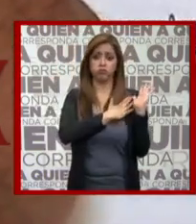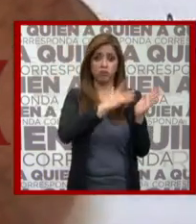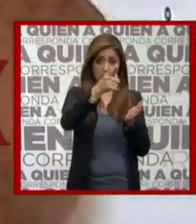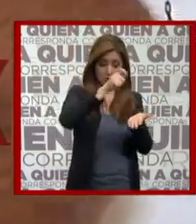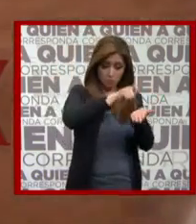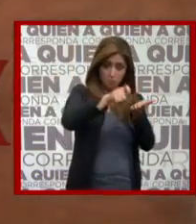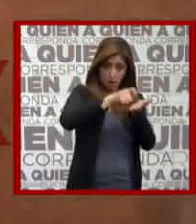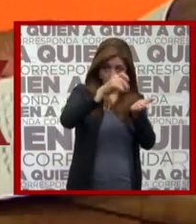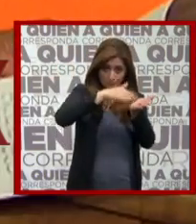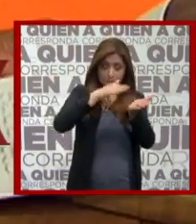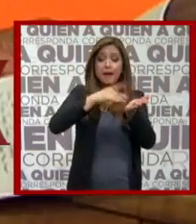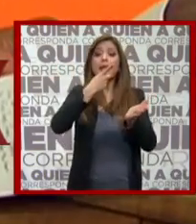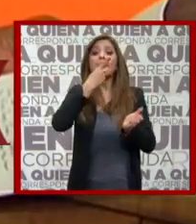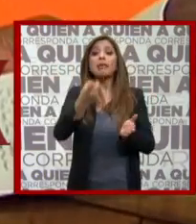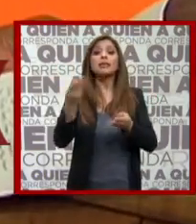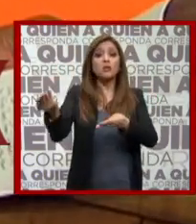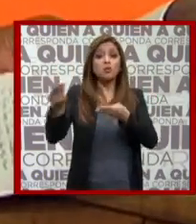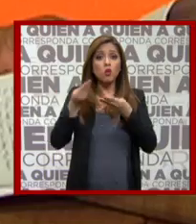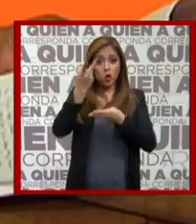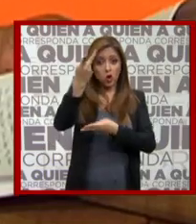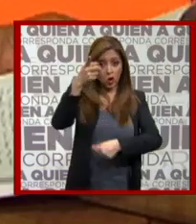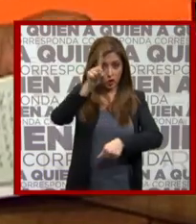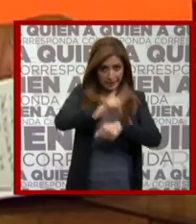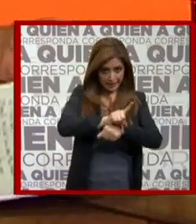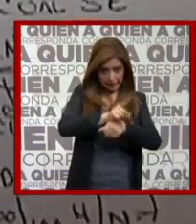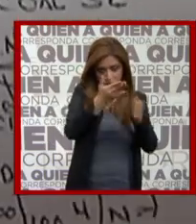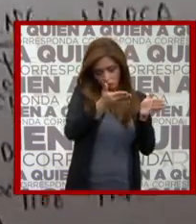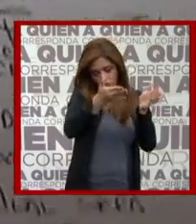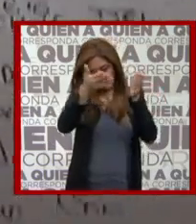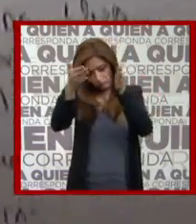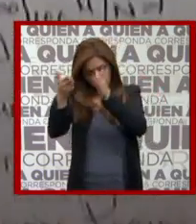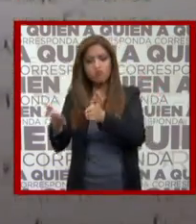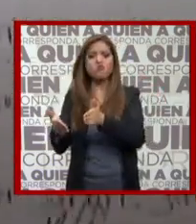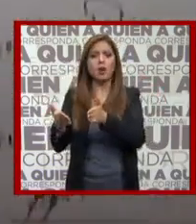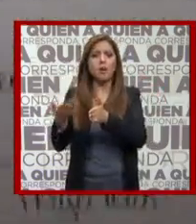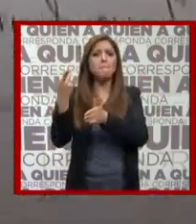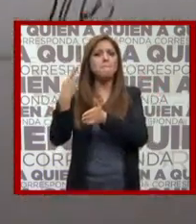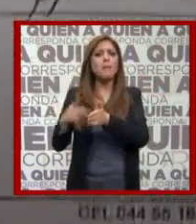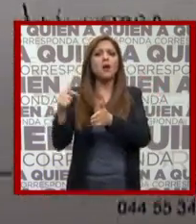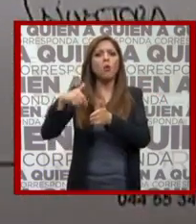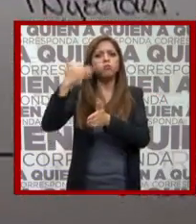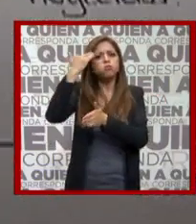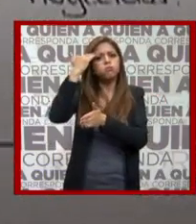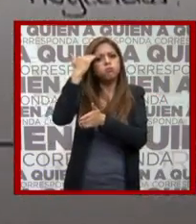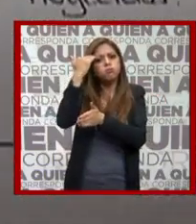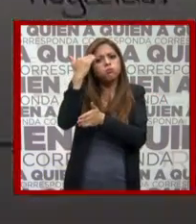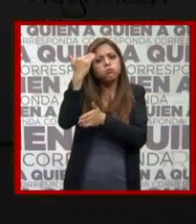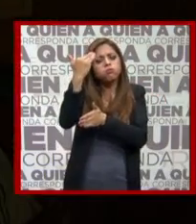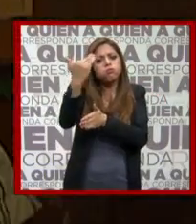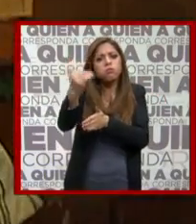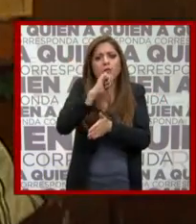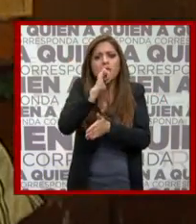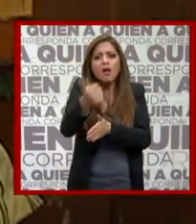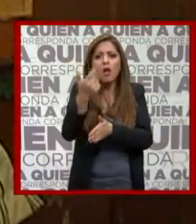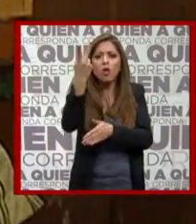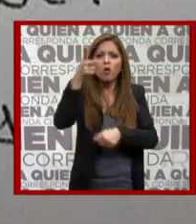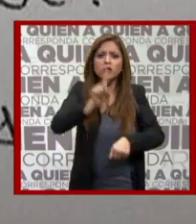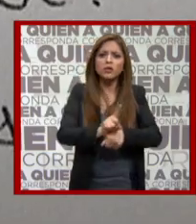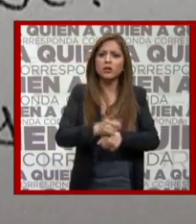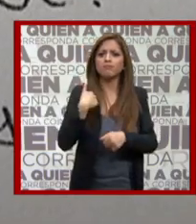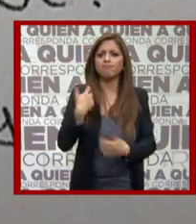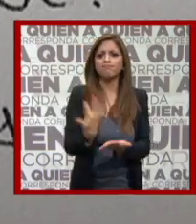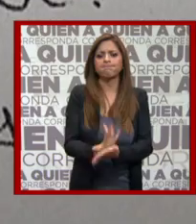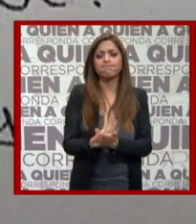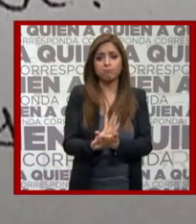prometió entregármela 2 días después. ¿Sí? Y hasta ahorita no se ve esos 2 días después.